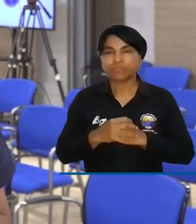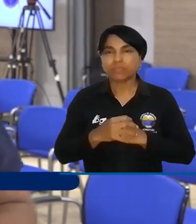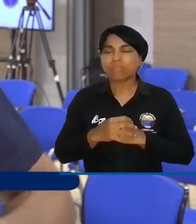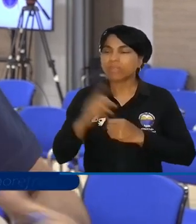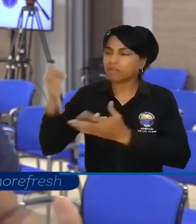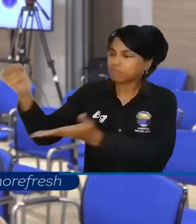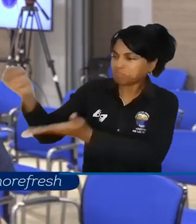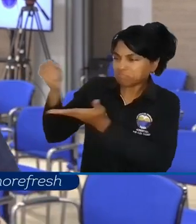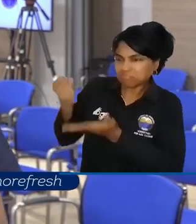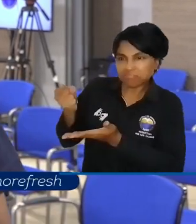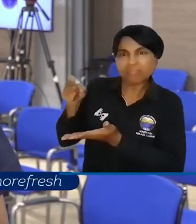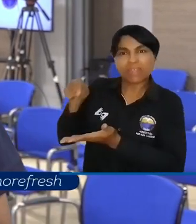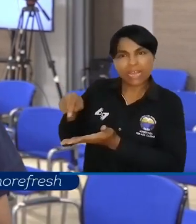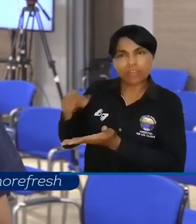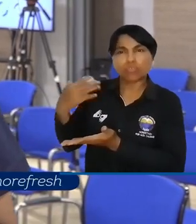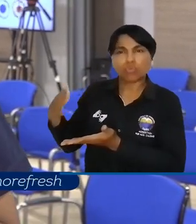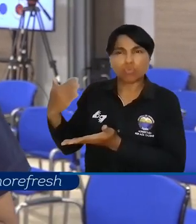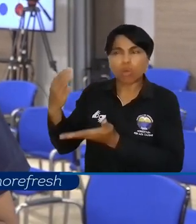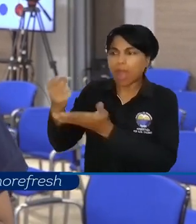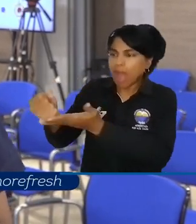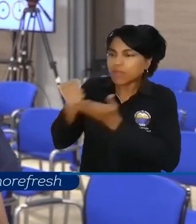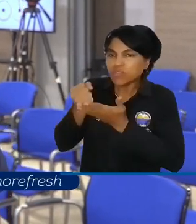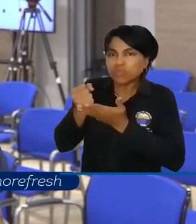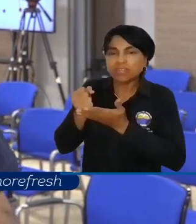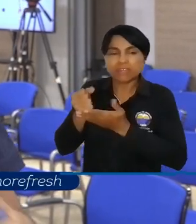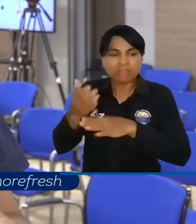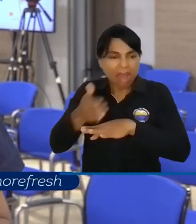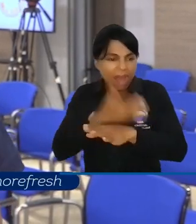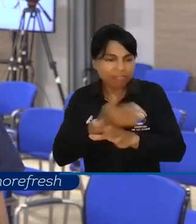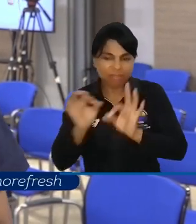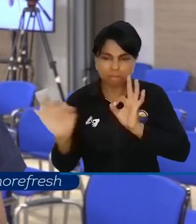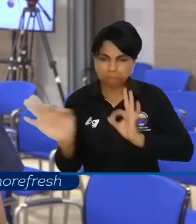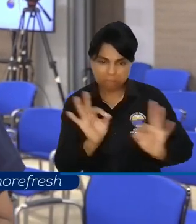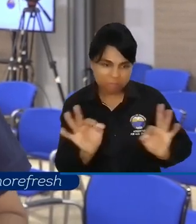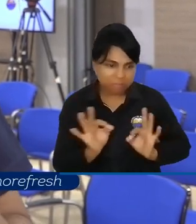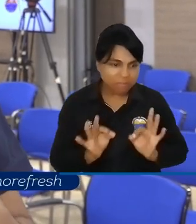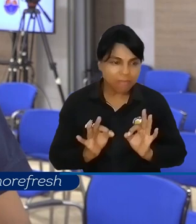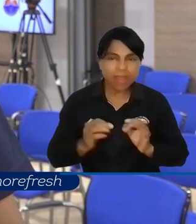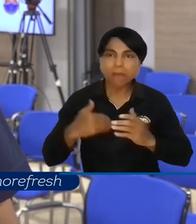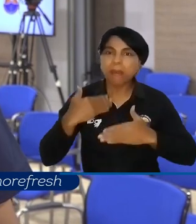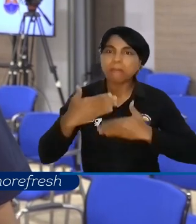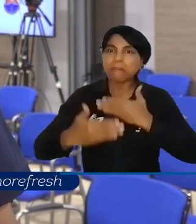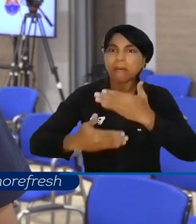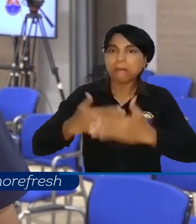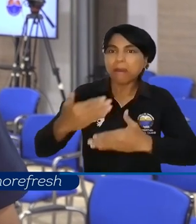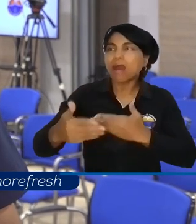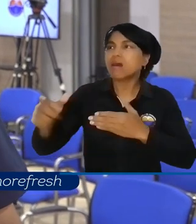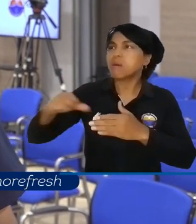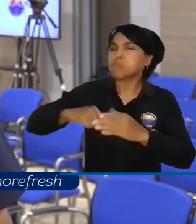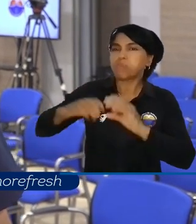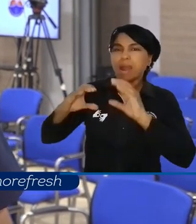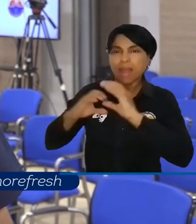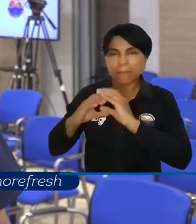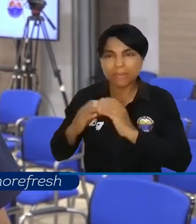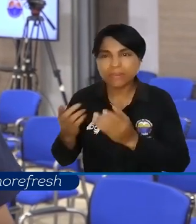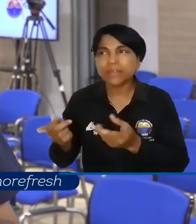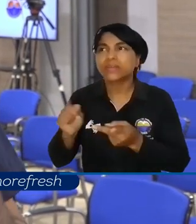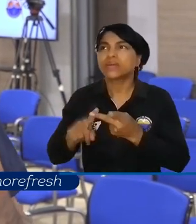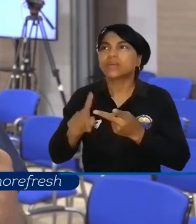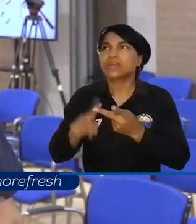Semilla podemos amplificar lo que ya veníamos haciendo y formalizarnos y tener ya el tema de Cámara de